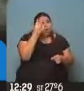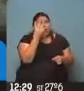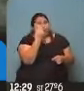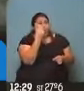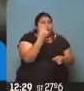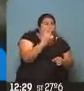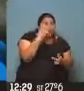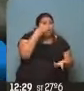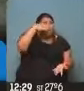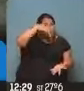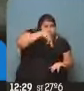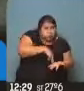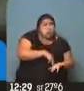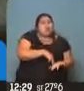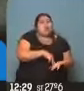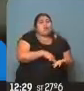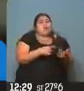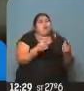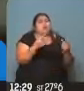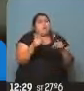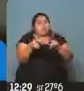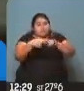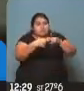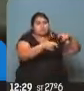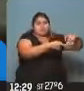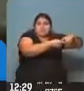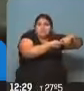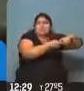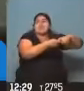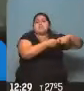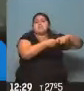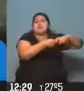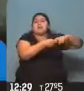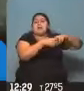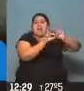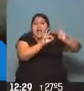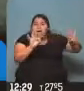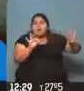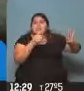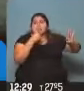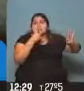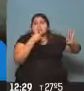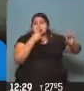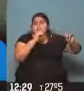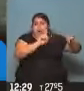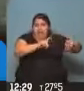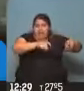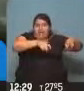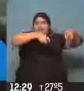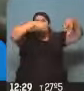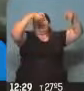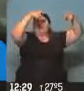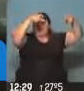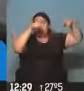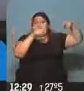realiza la tarea de enganchar lingas cables de acero sería eso para poder luego con